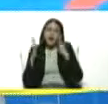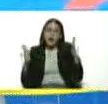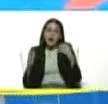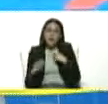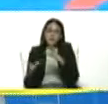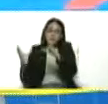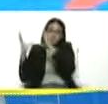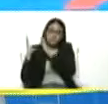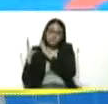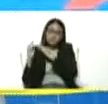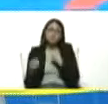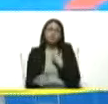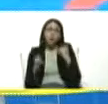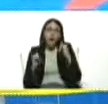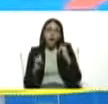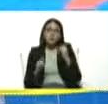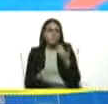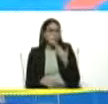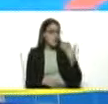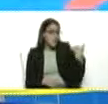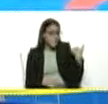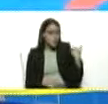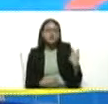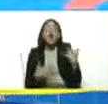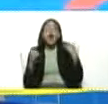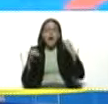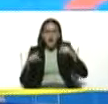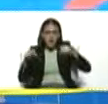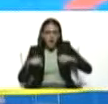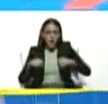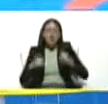tengo y la tendré.